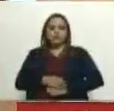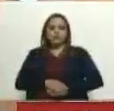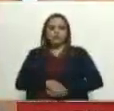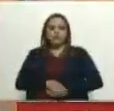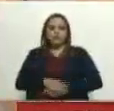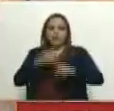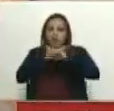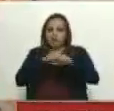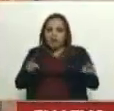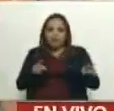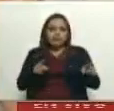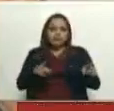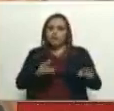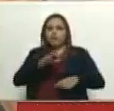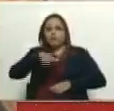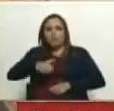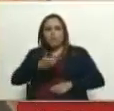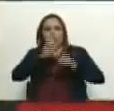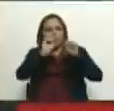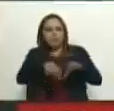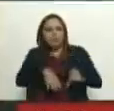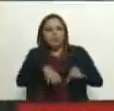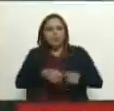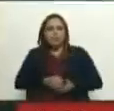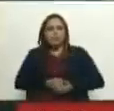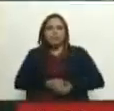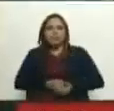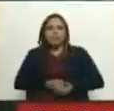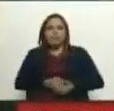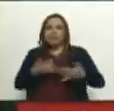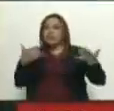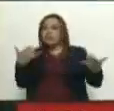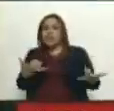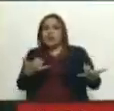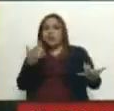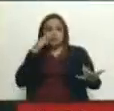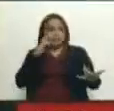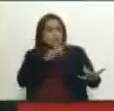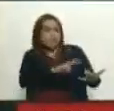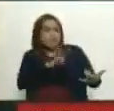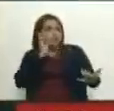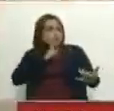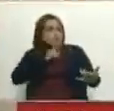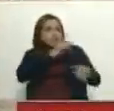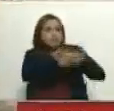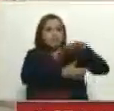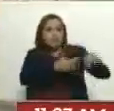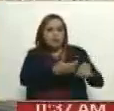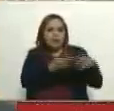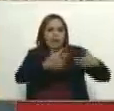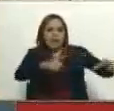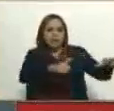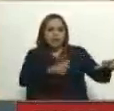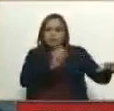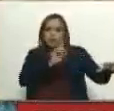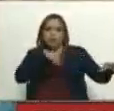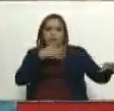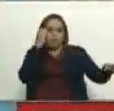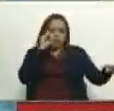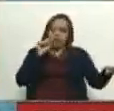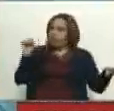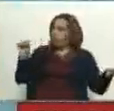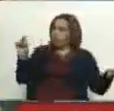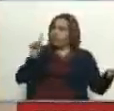lo que sí no podemos dejar es dejar pasar por desapercibido el problema del lago. Es el momento de actuar.